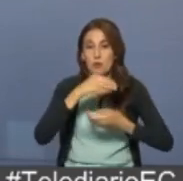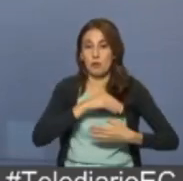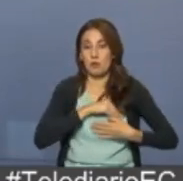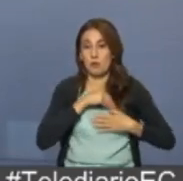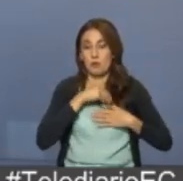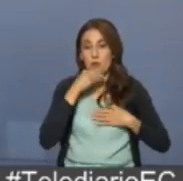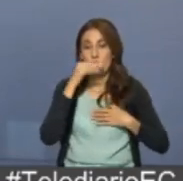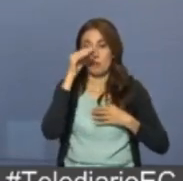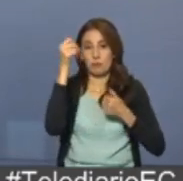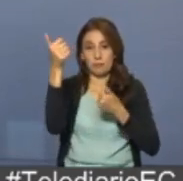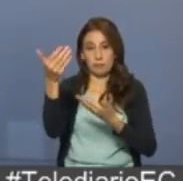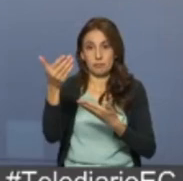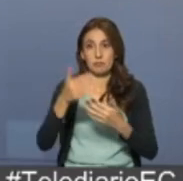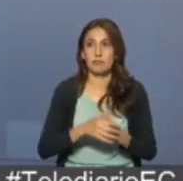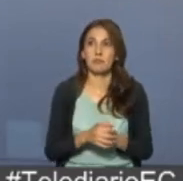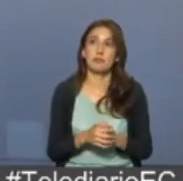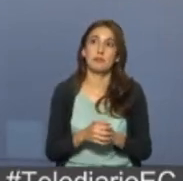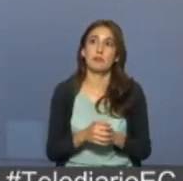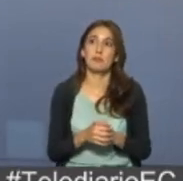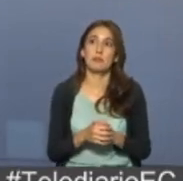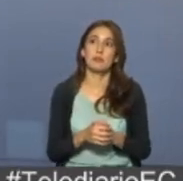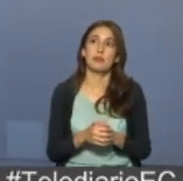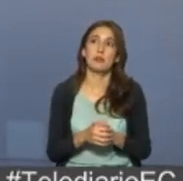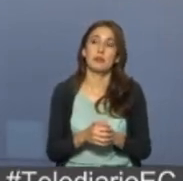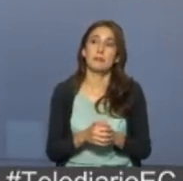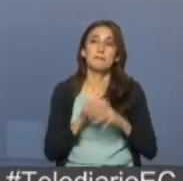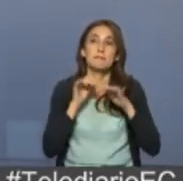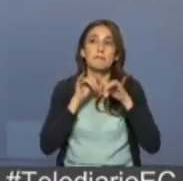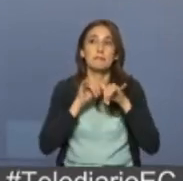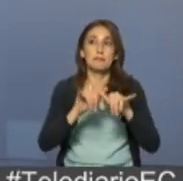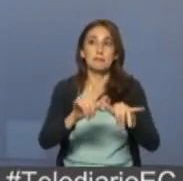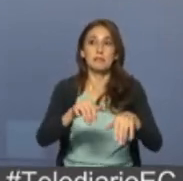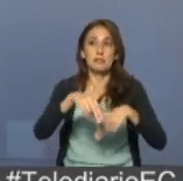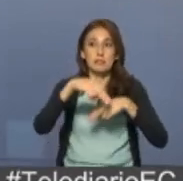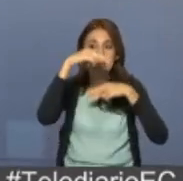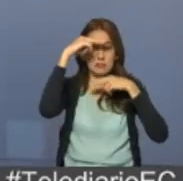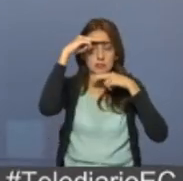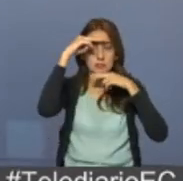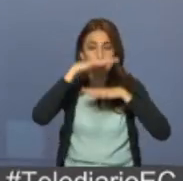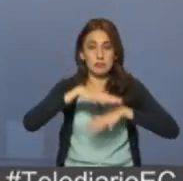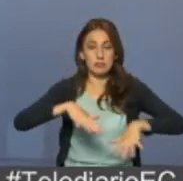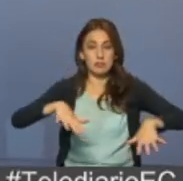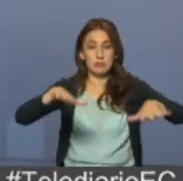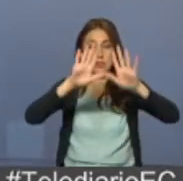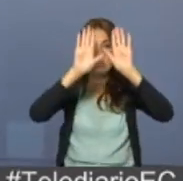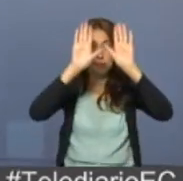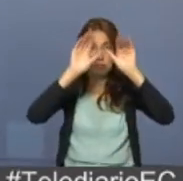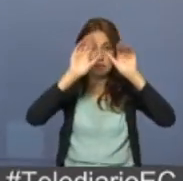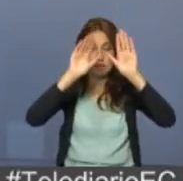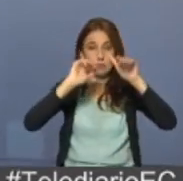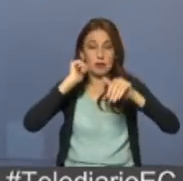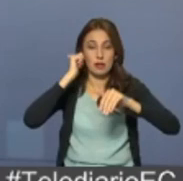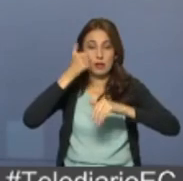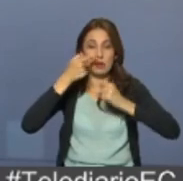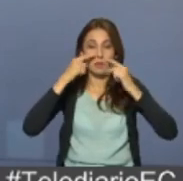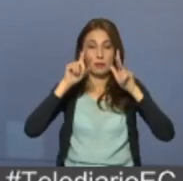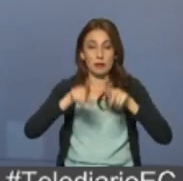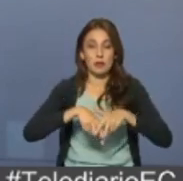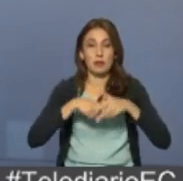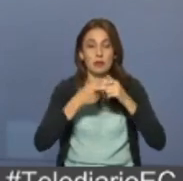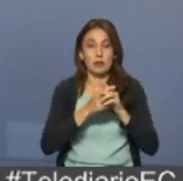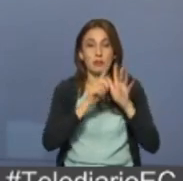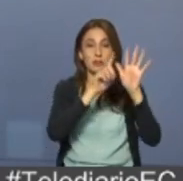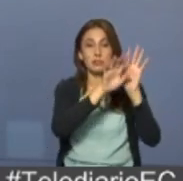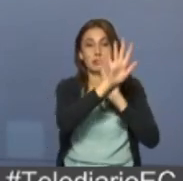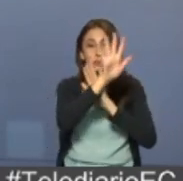Lo conocemos enseguida. Luego de aquello, pues, seguirán las noticias con Carla Larrea, conmigo, pues, por supuesto, el día de mañana a partir de las